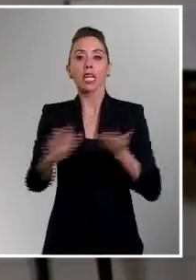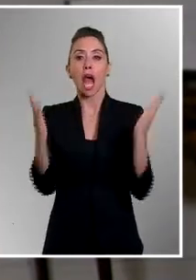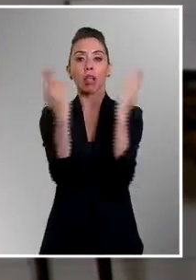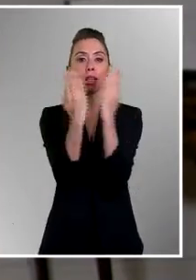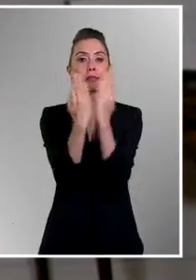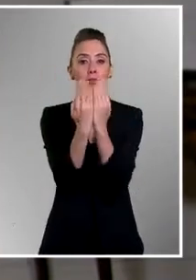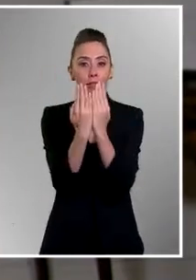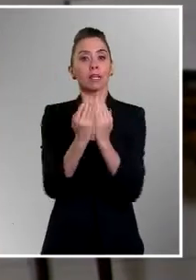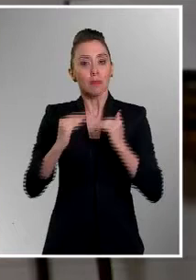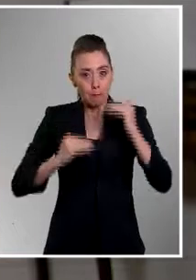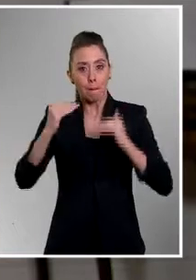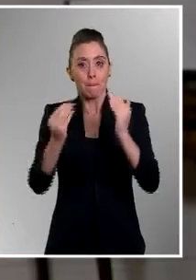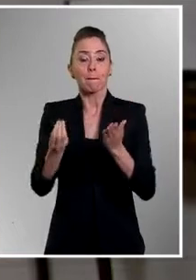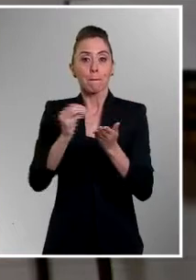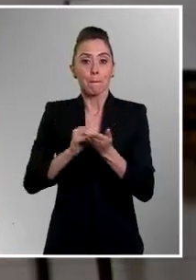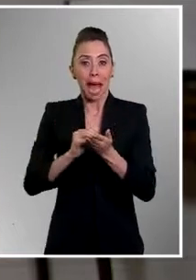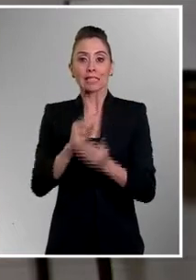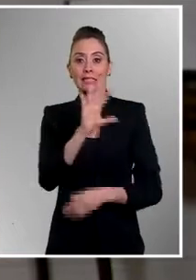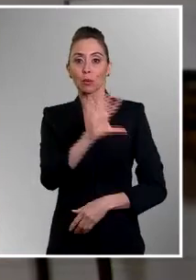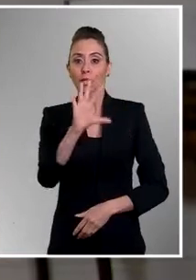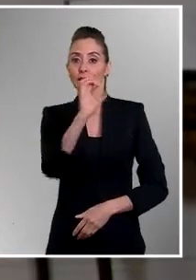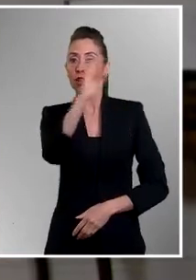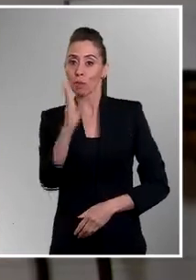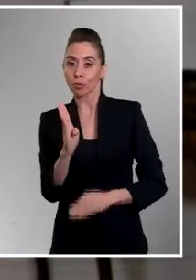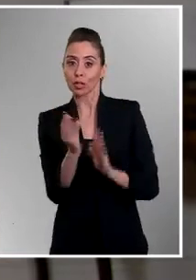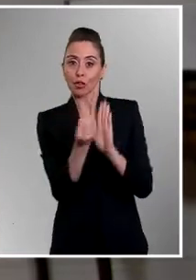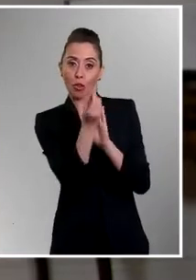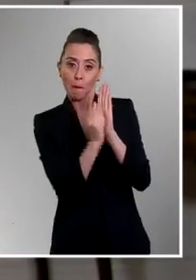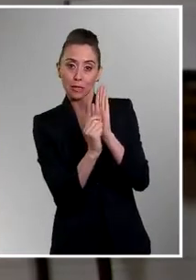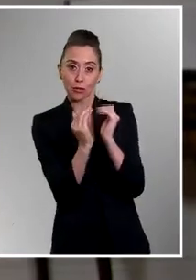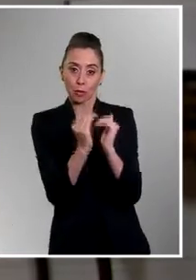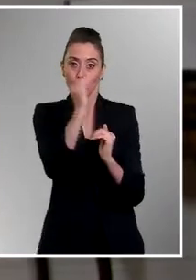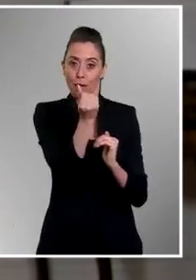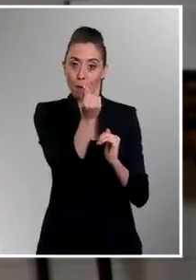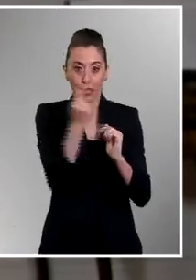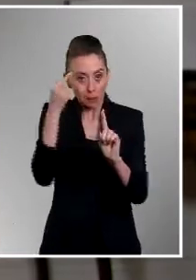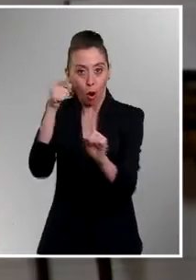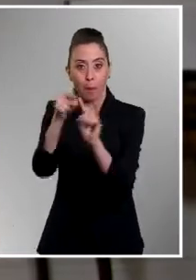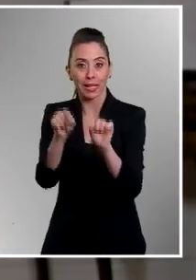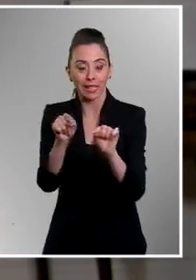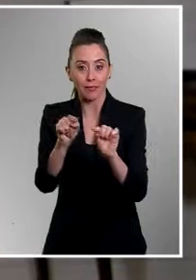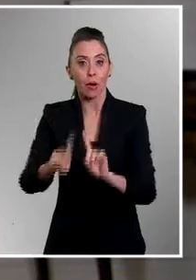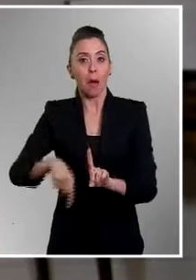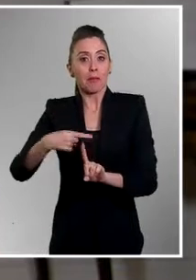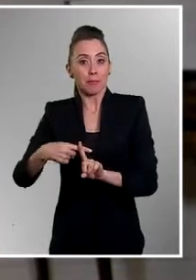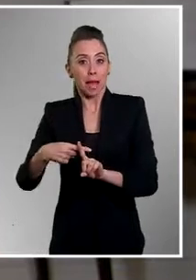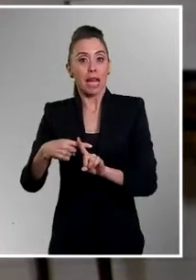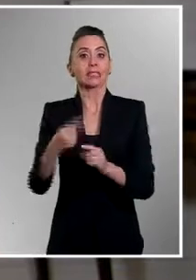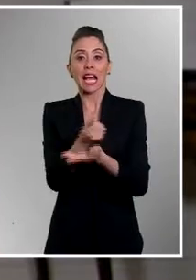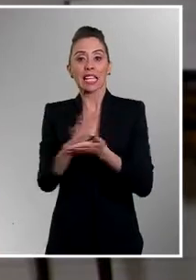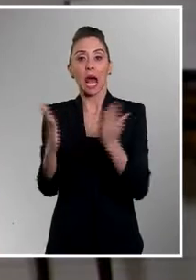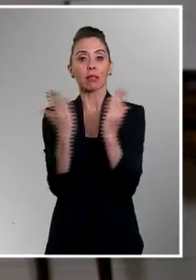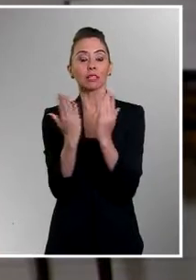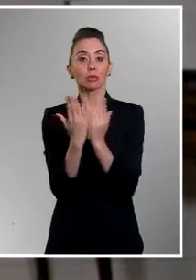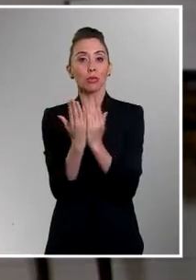seguiremos adelante 55 por supuesto con este fin ahora adicionalmente podrán estudiar gratuitamente